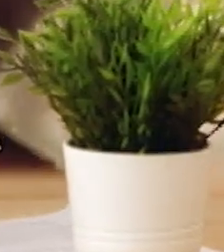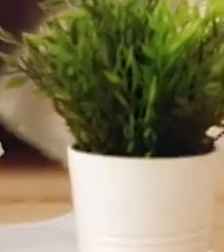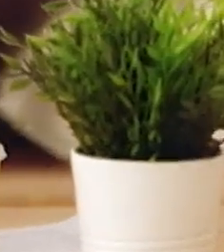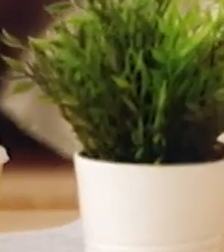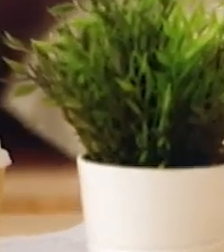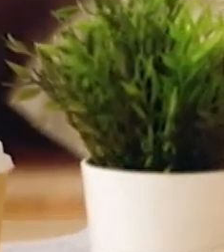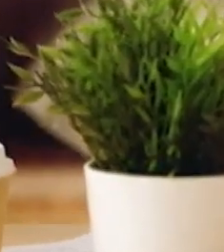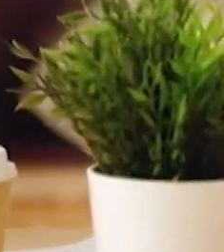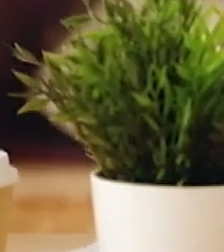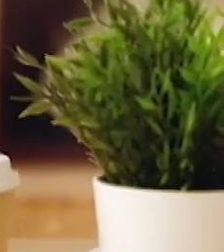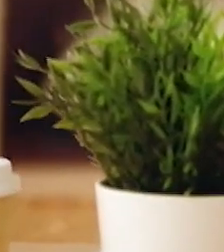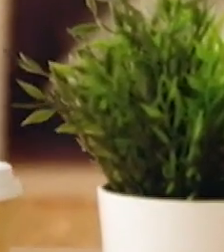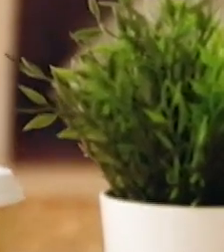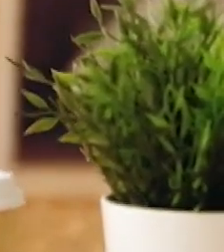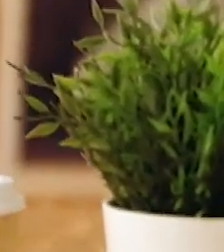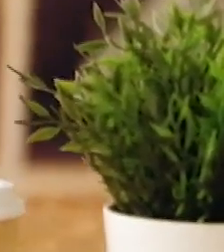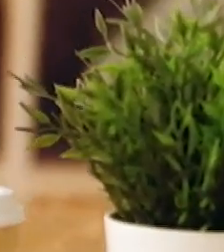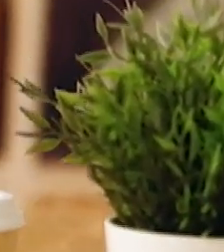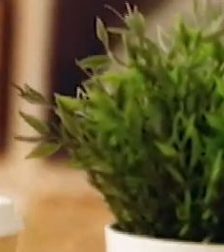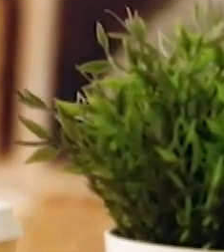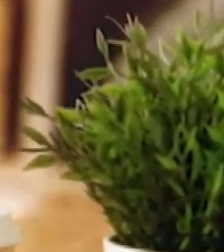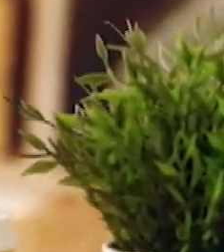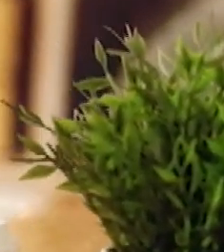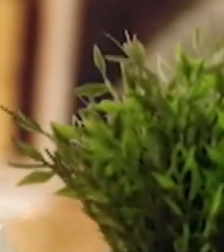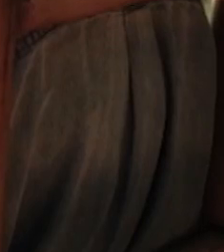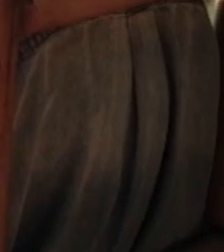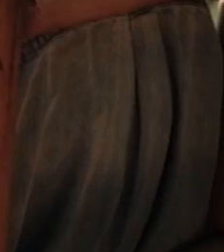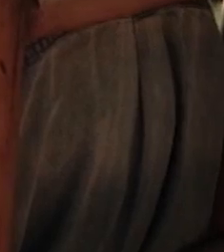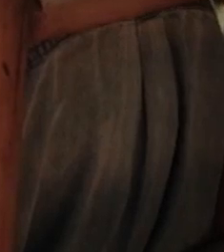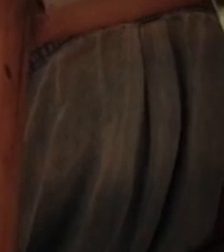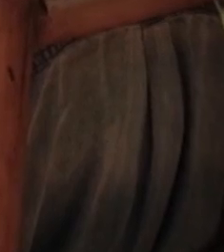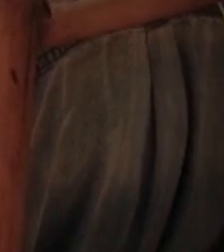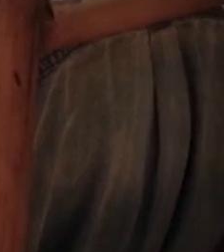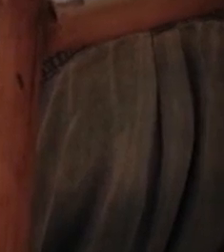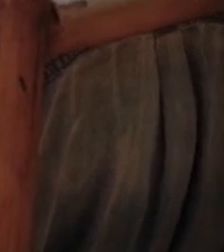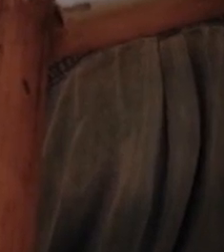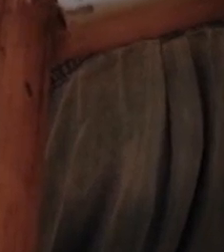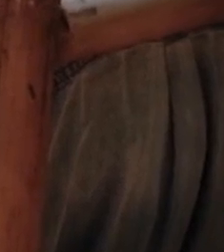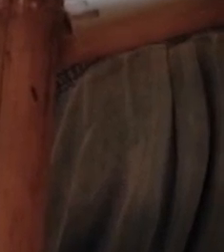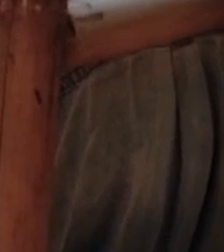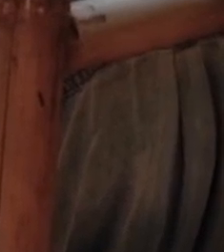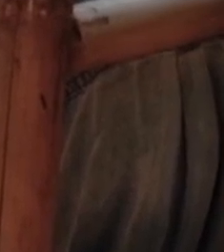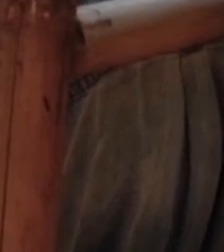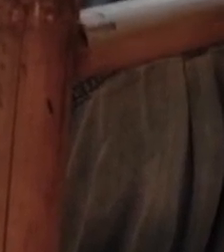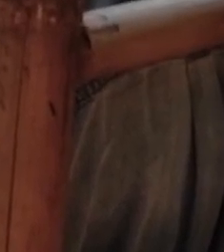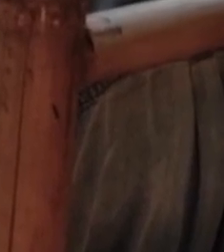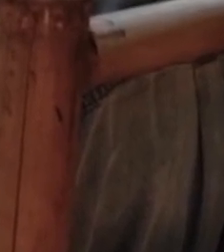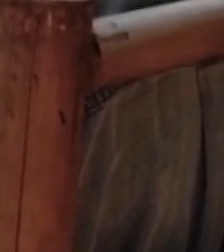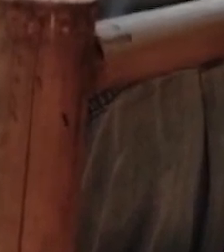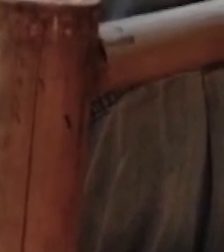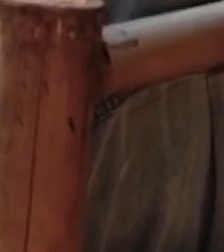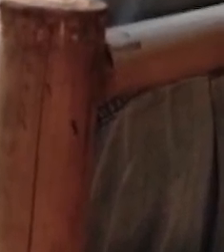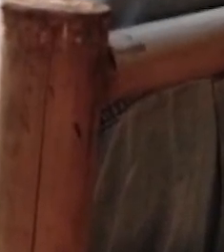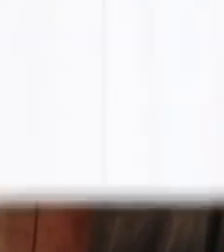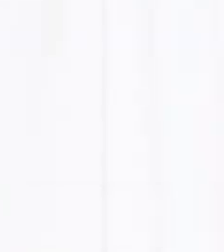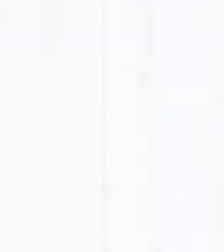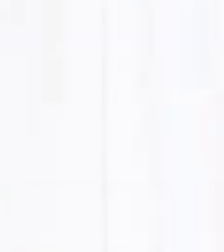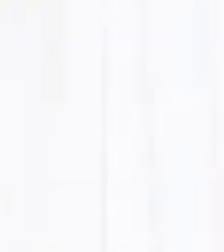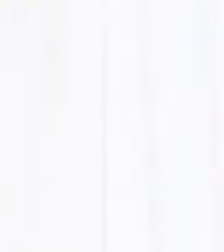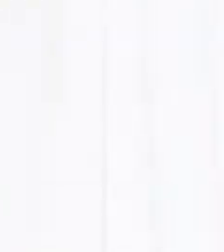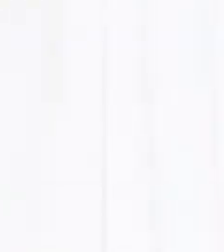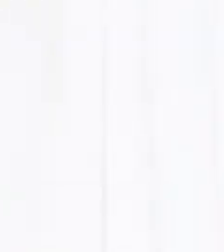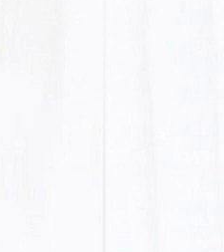Cuando alcanzás un sueño, uno nuevo comienza. Por eso en BN Venta de Bienes te damos los mejores beneficios, descuentos de